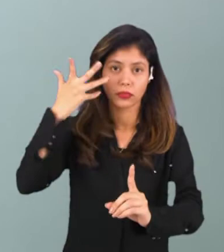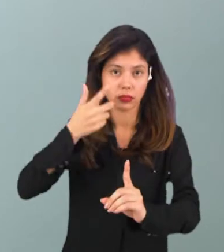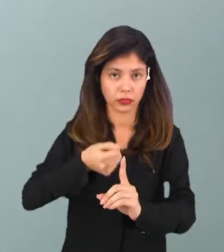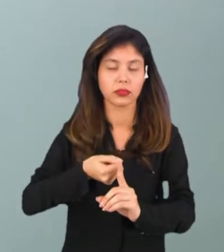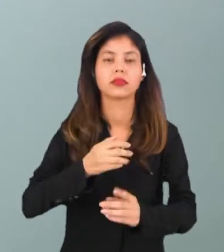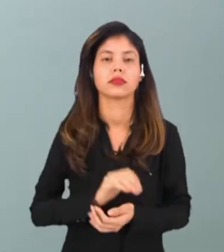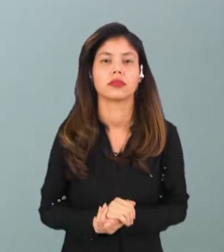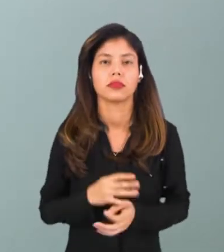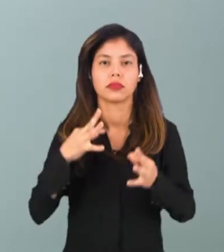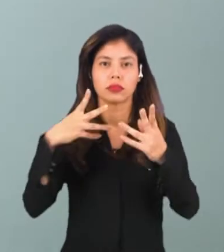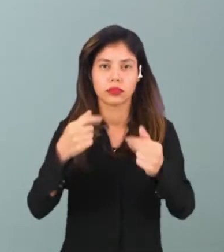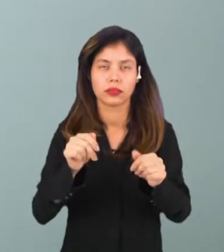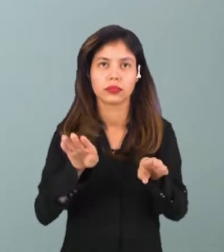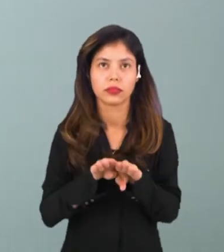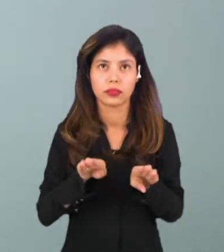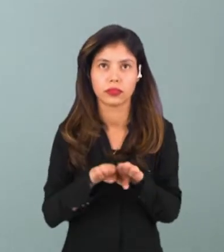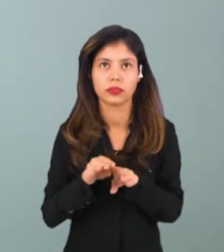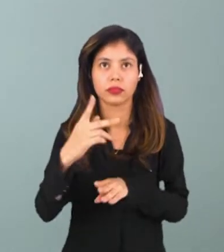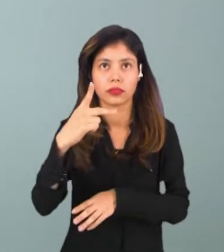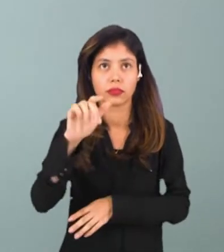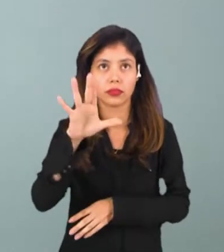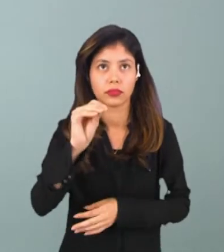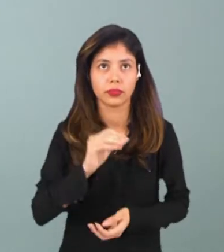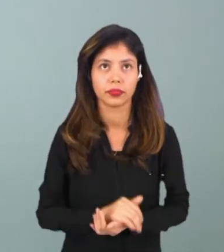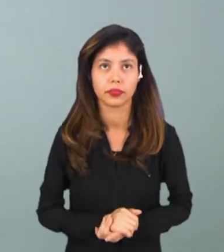del autor Pablo Neruda. ¿Qué?